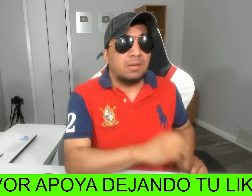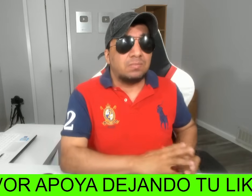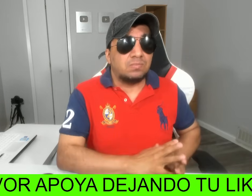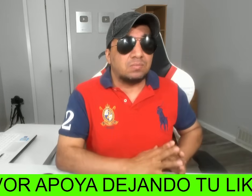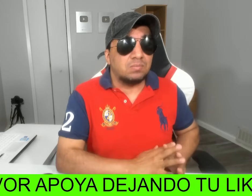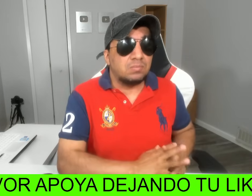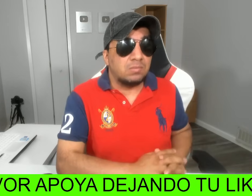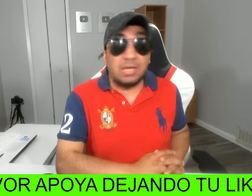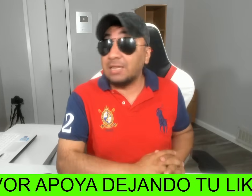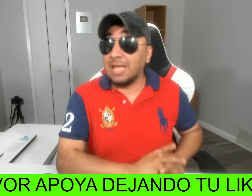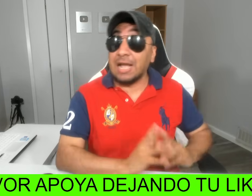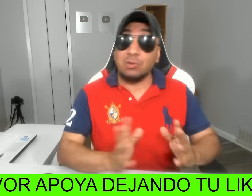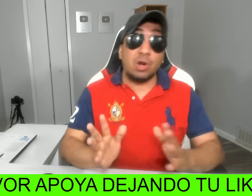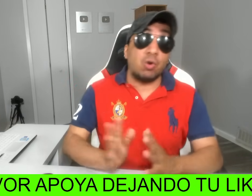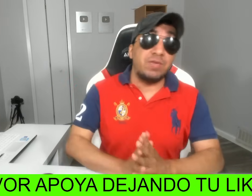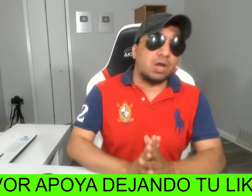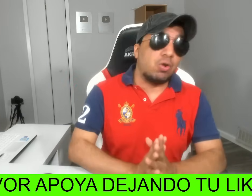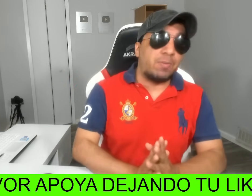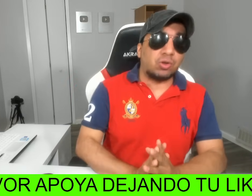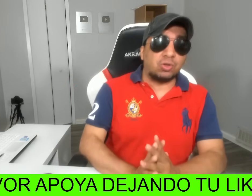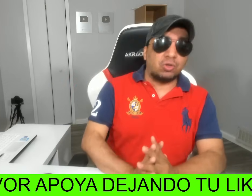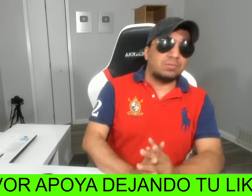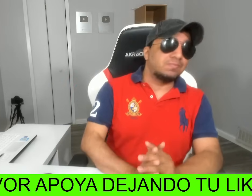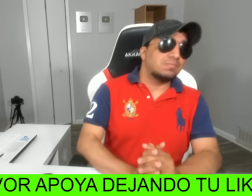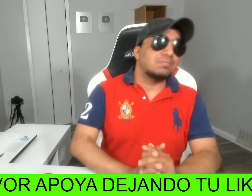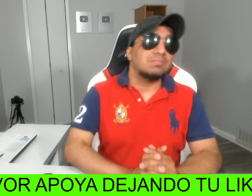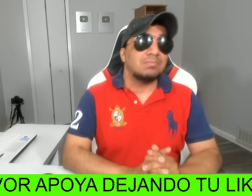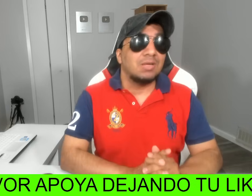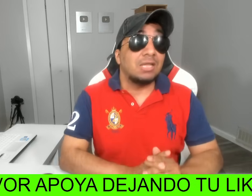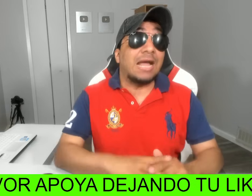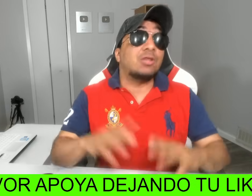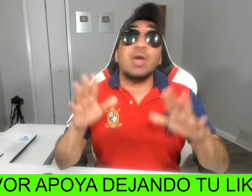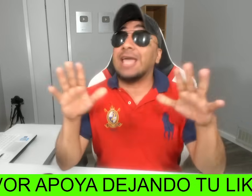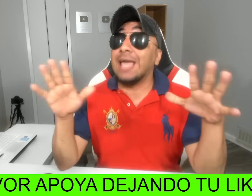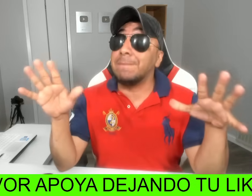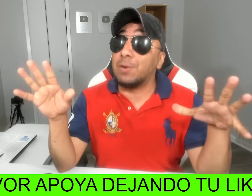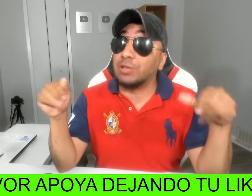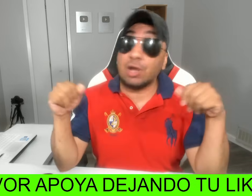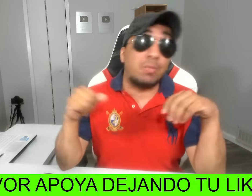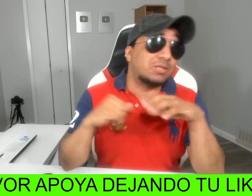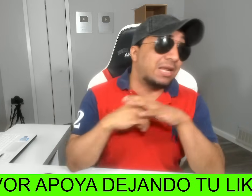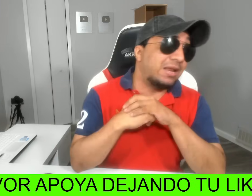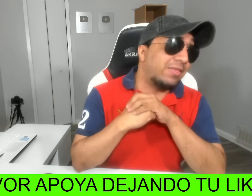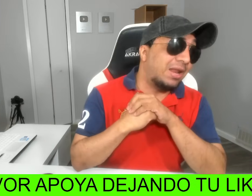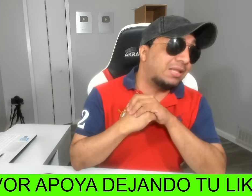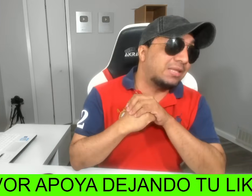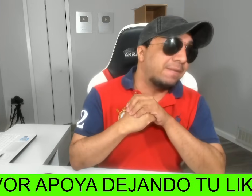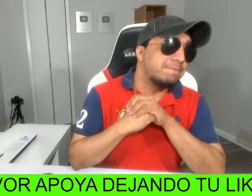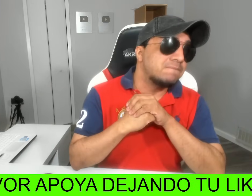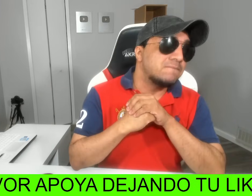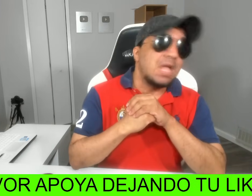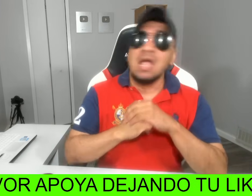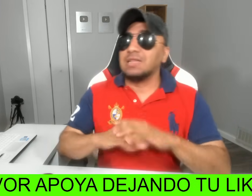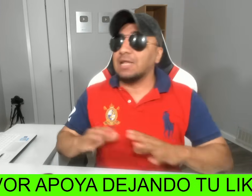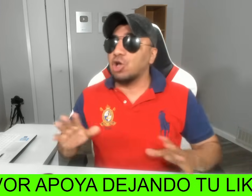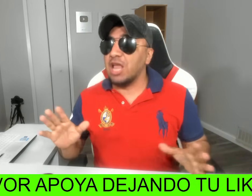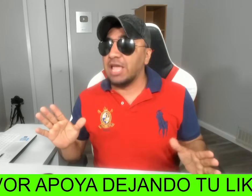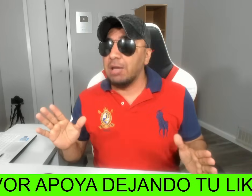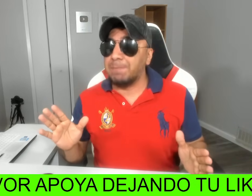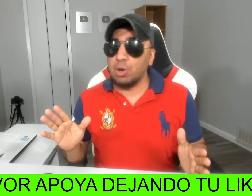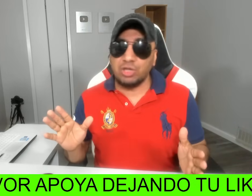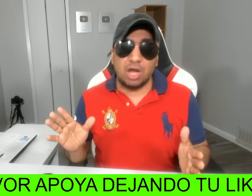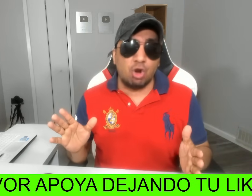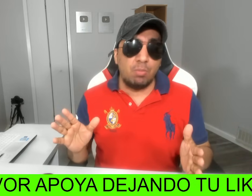llorando, criticando al gobierno por todo, dando ejemplos de cómo salir adelante, dando